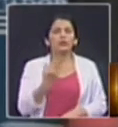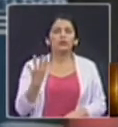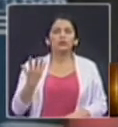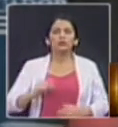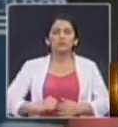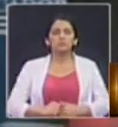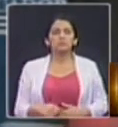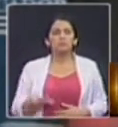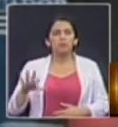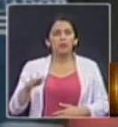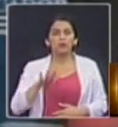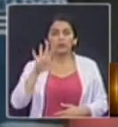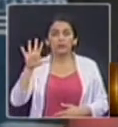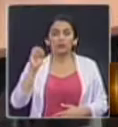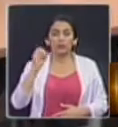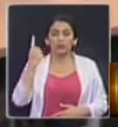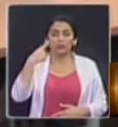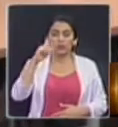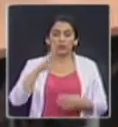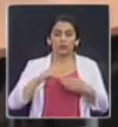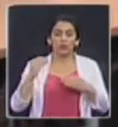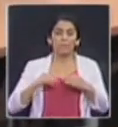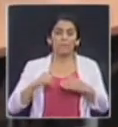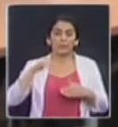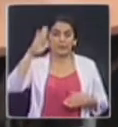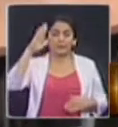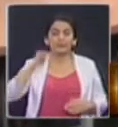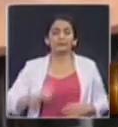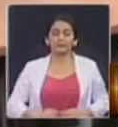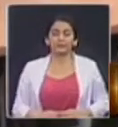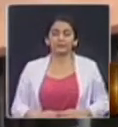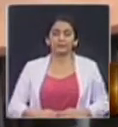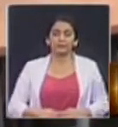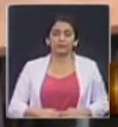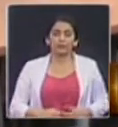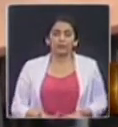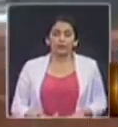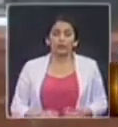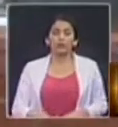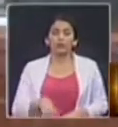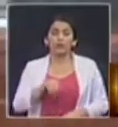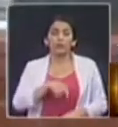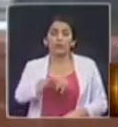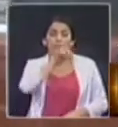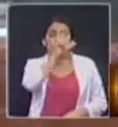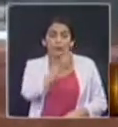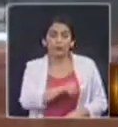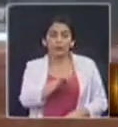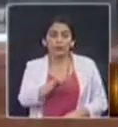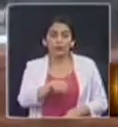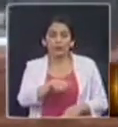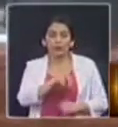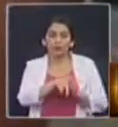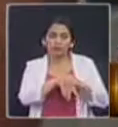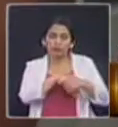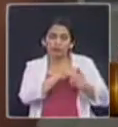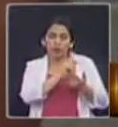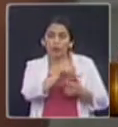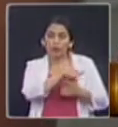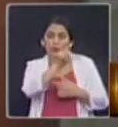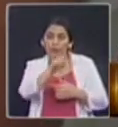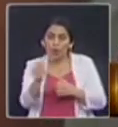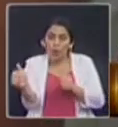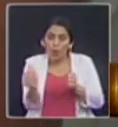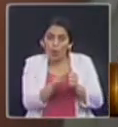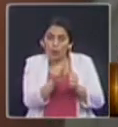pensar que supera los 50 millones. Solamente en el caso de presunta asociación ilícita en el que están procesadas 18 personas, incluido